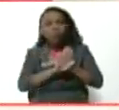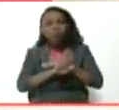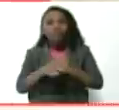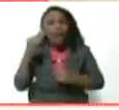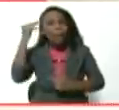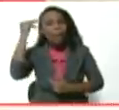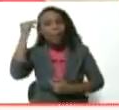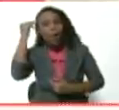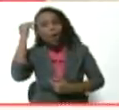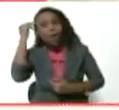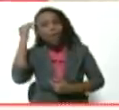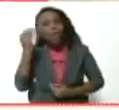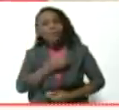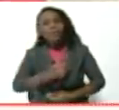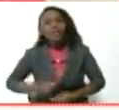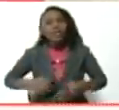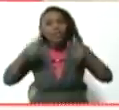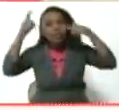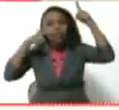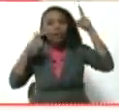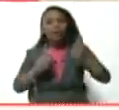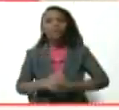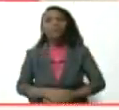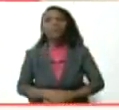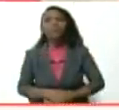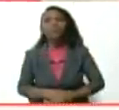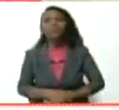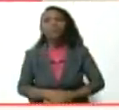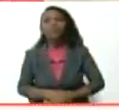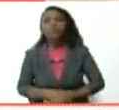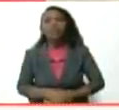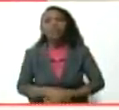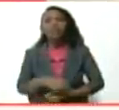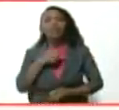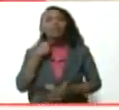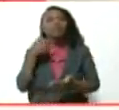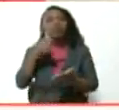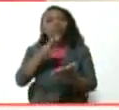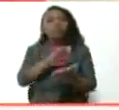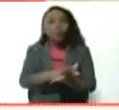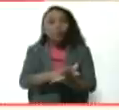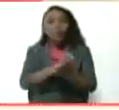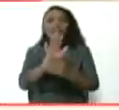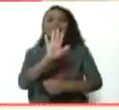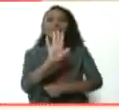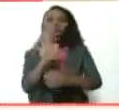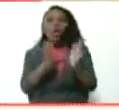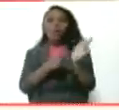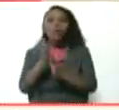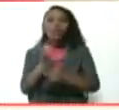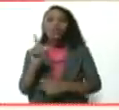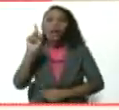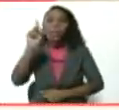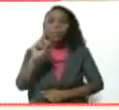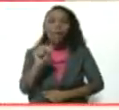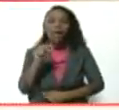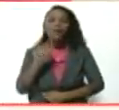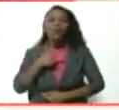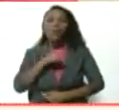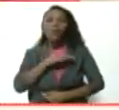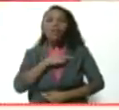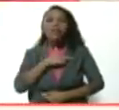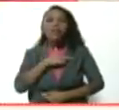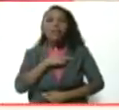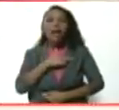memoria del comandante Hugo Chávez, que partió un 5 de marzo. Un 5 de marzo también partió nuestra